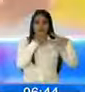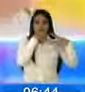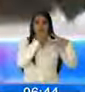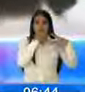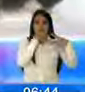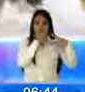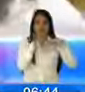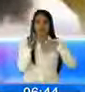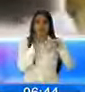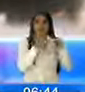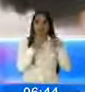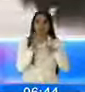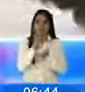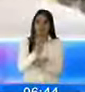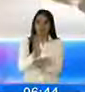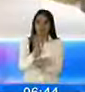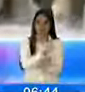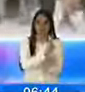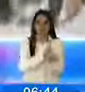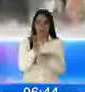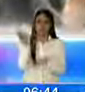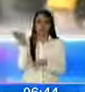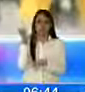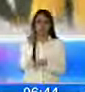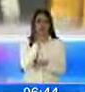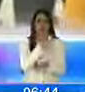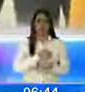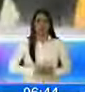y también varios barrios de esta ciudad.